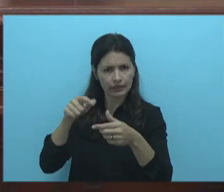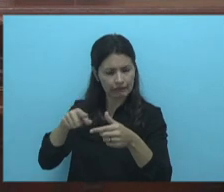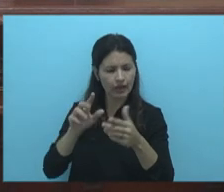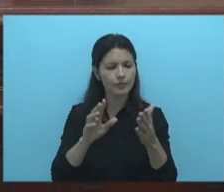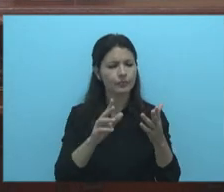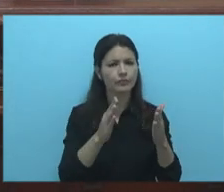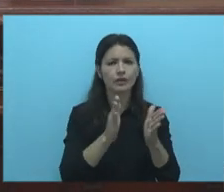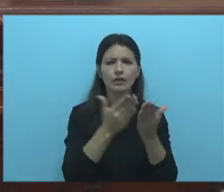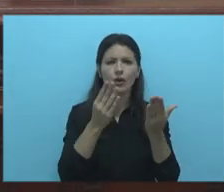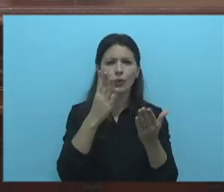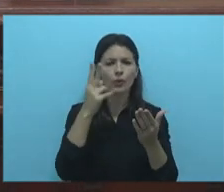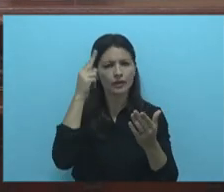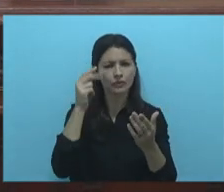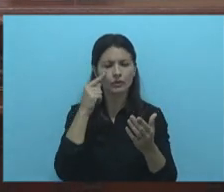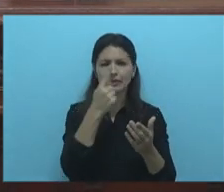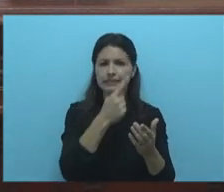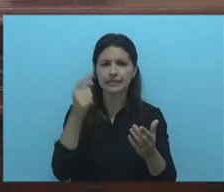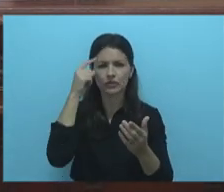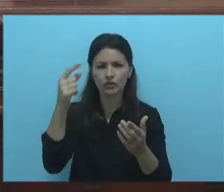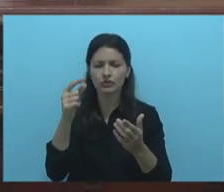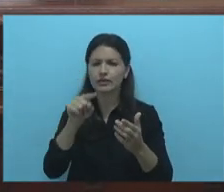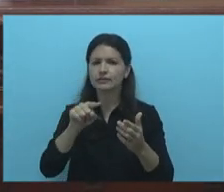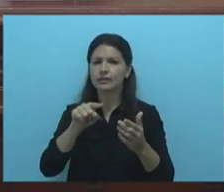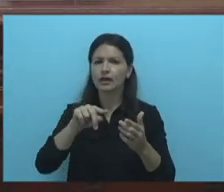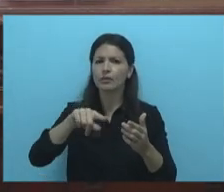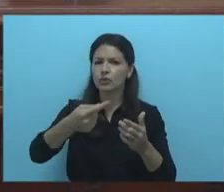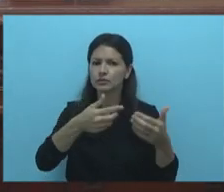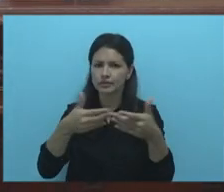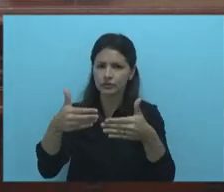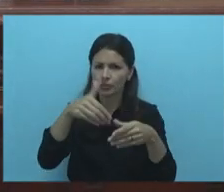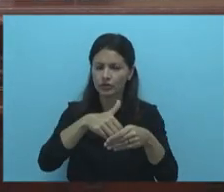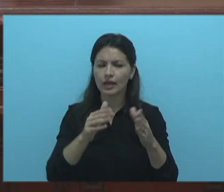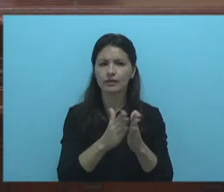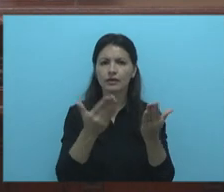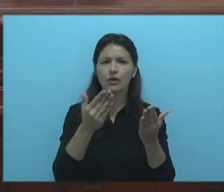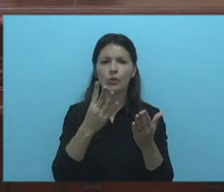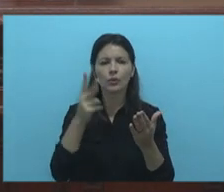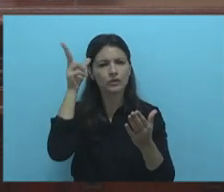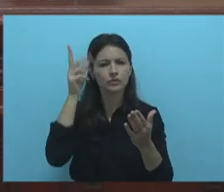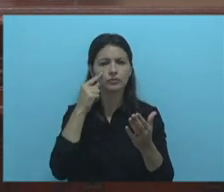Para el expediente 49.110 se solicitó preferencia para una sesión. Para el expediente